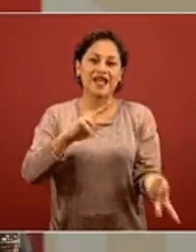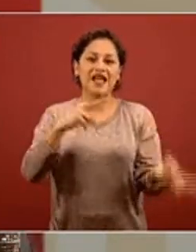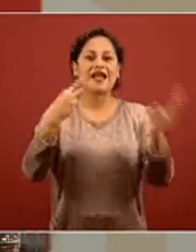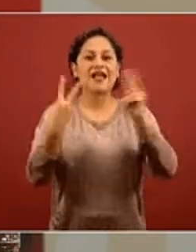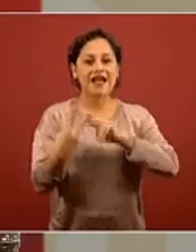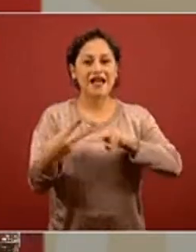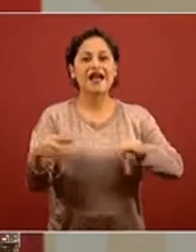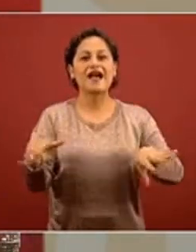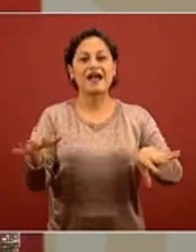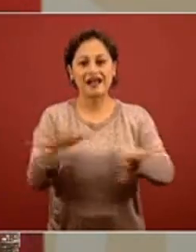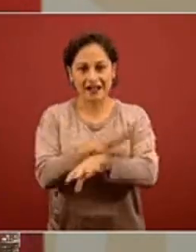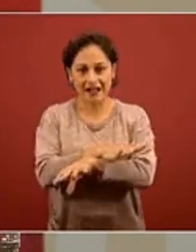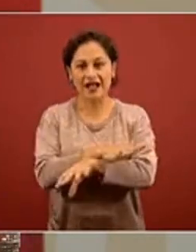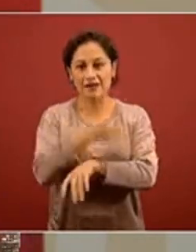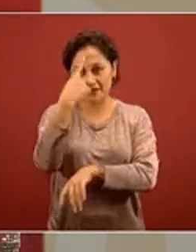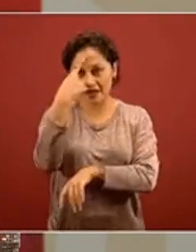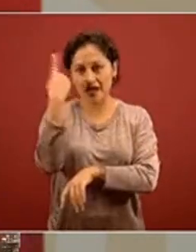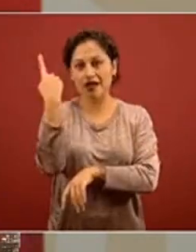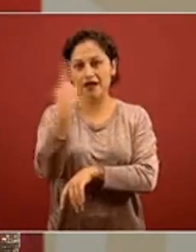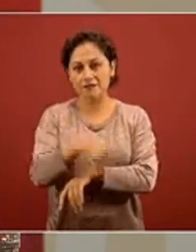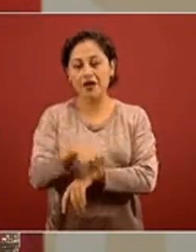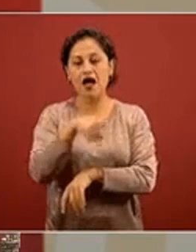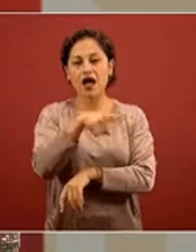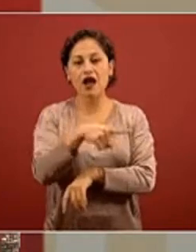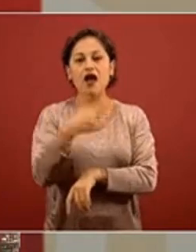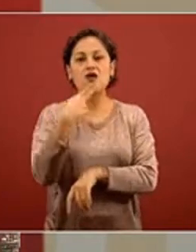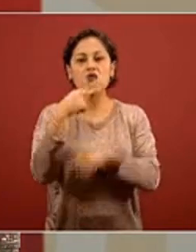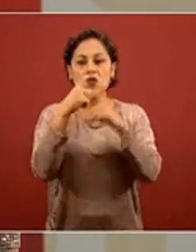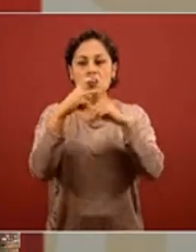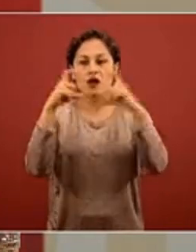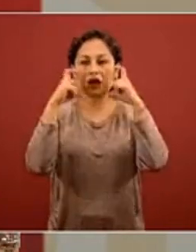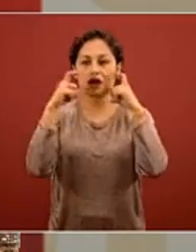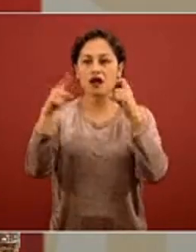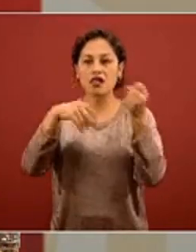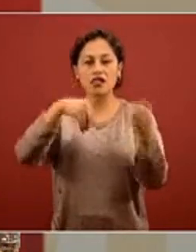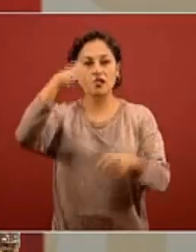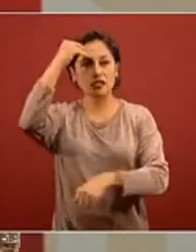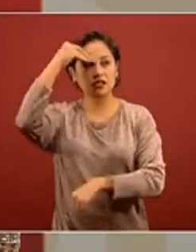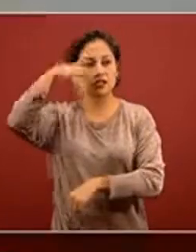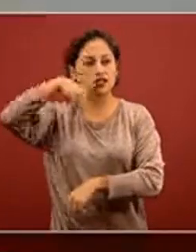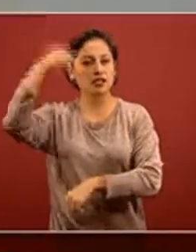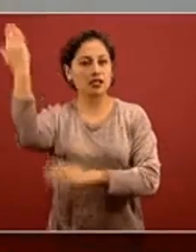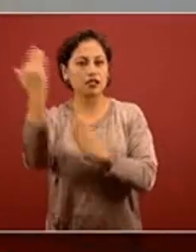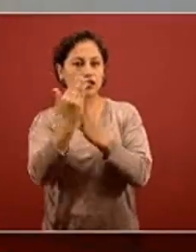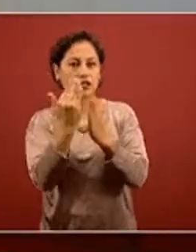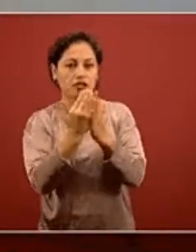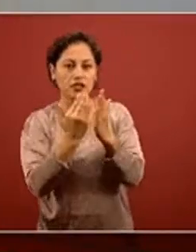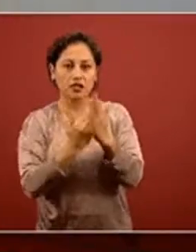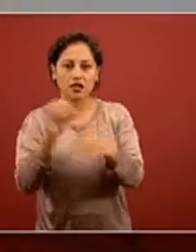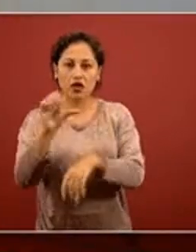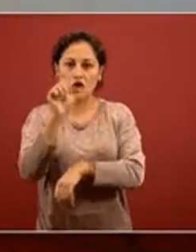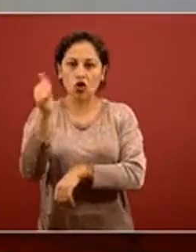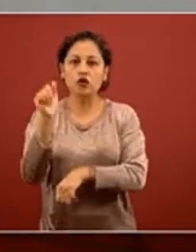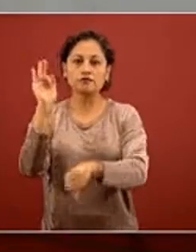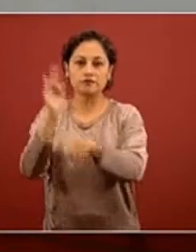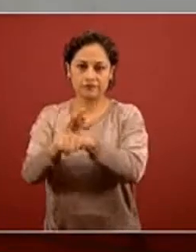reducción de la disciplina, de la intensidad, de la constancia de otras medidas. En